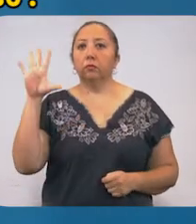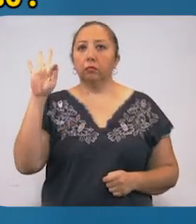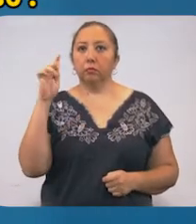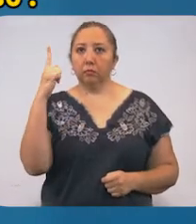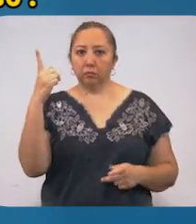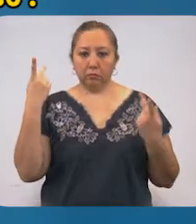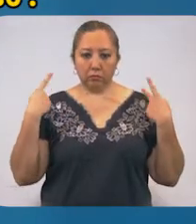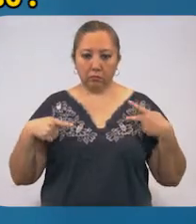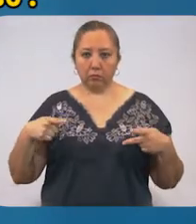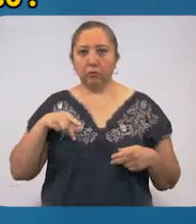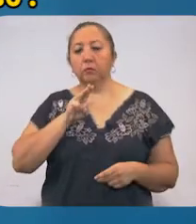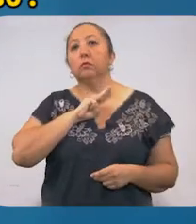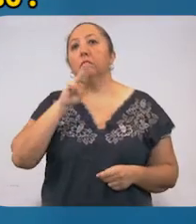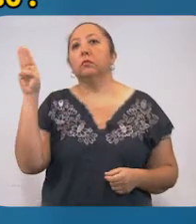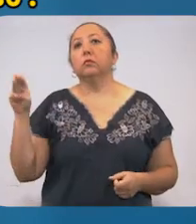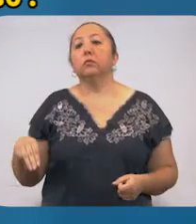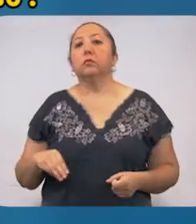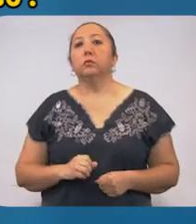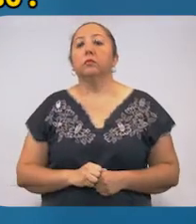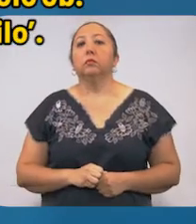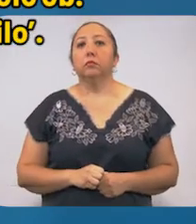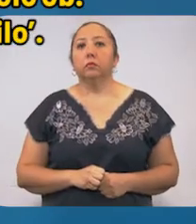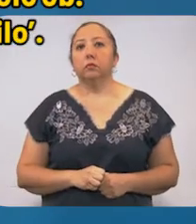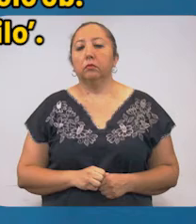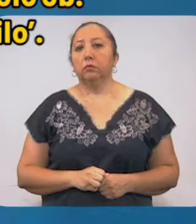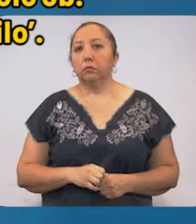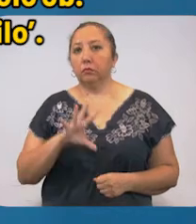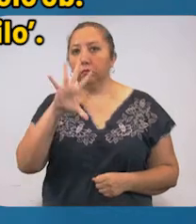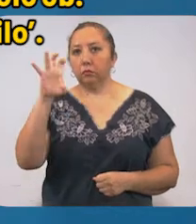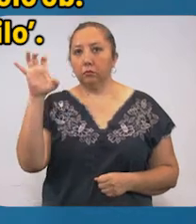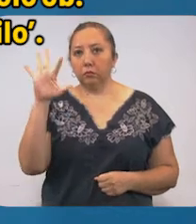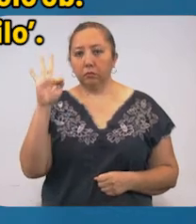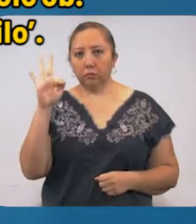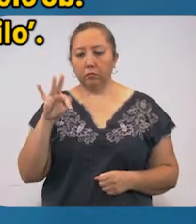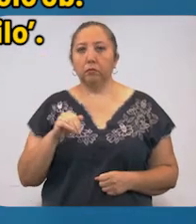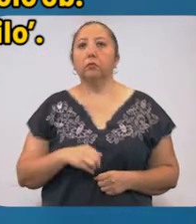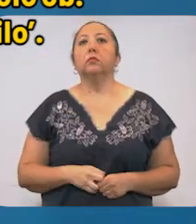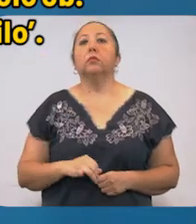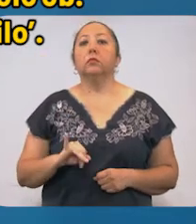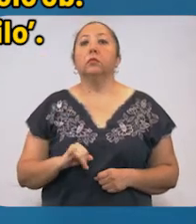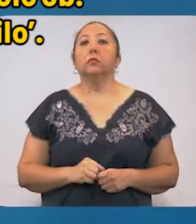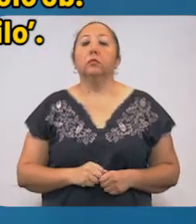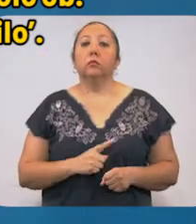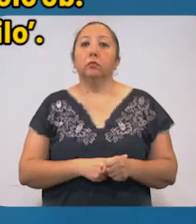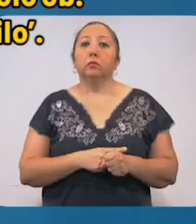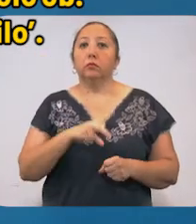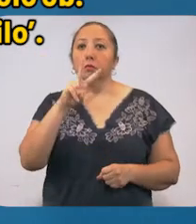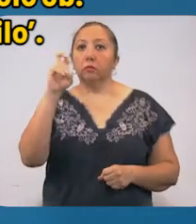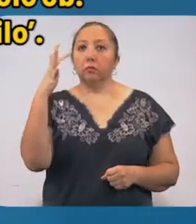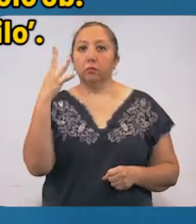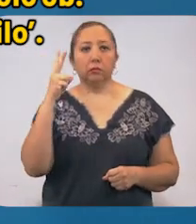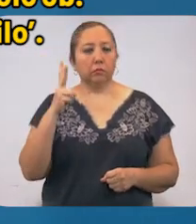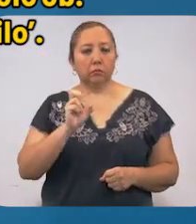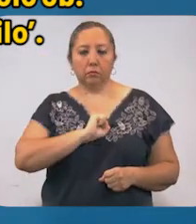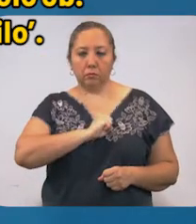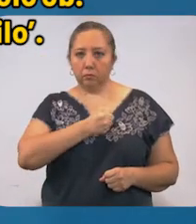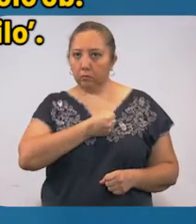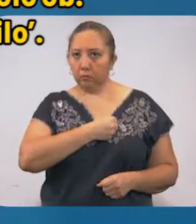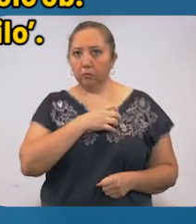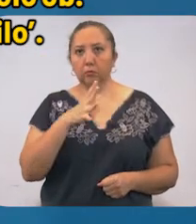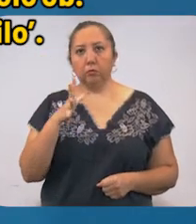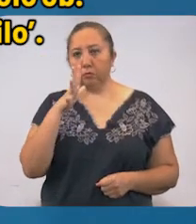41 las personas fallecidas a causa de el coronavirus de los 540 casos confirmados 252 ya se recuperaron